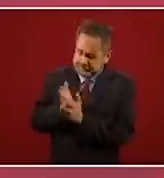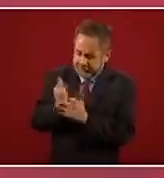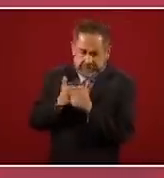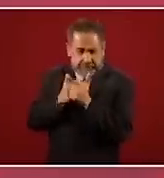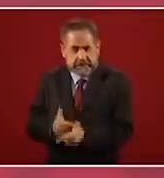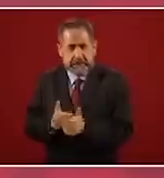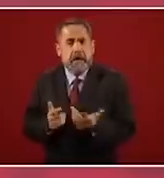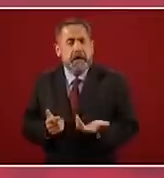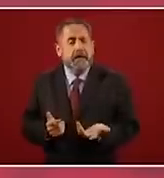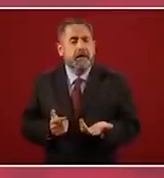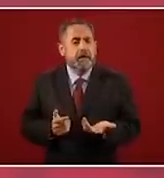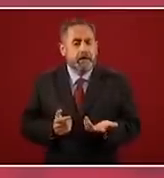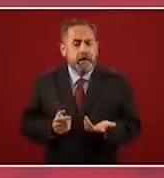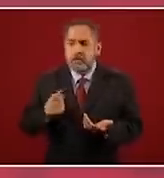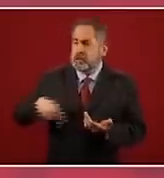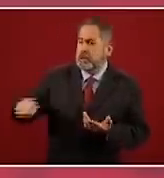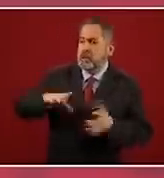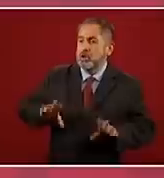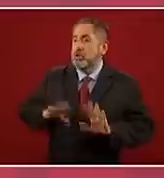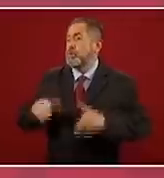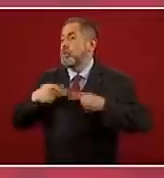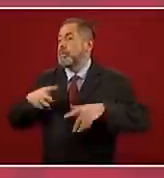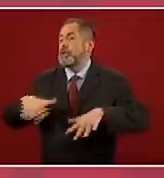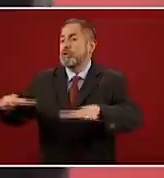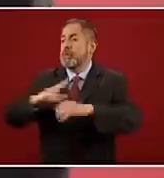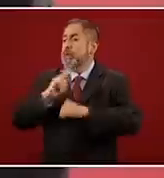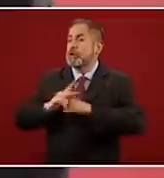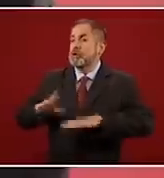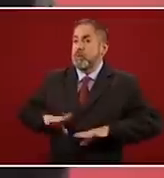conveniente para el pueblo y para la nación.